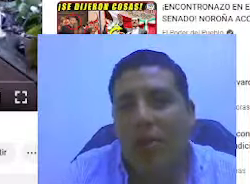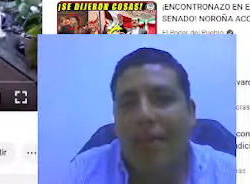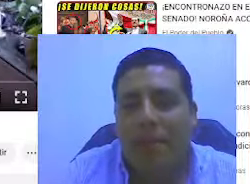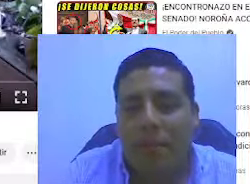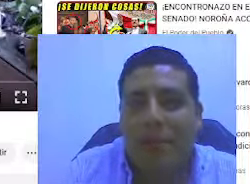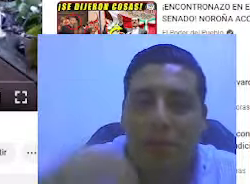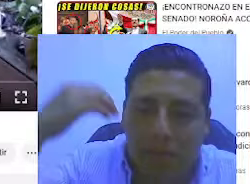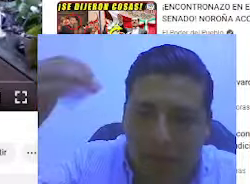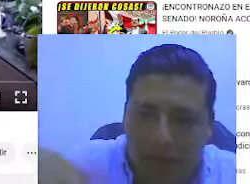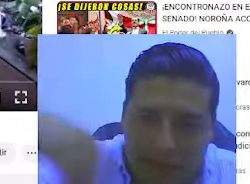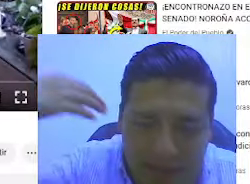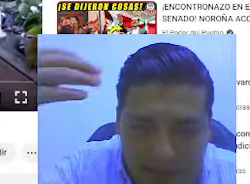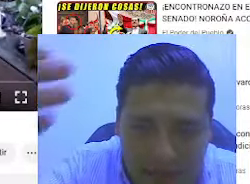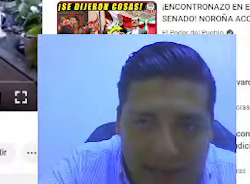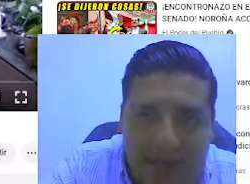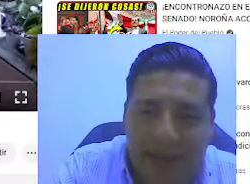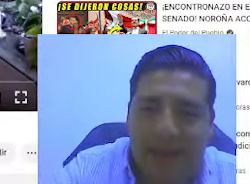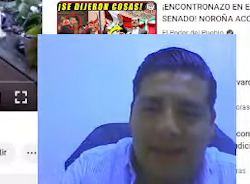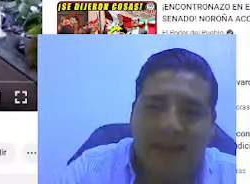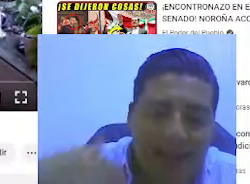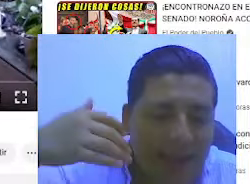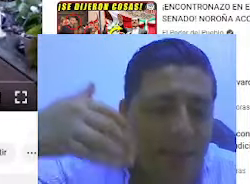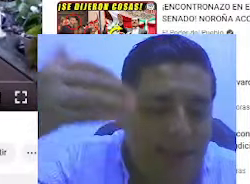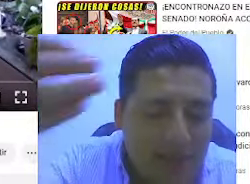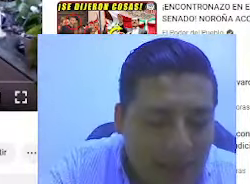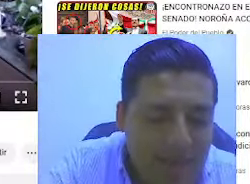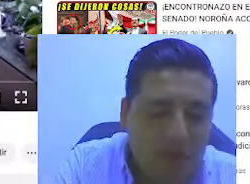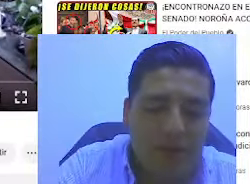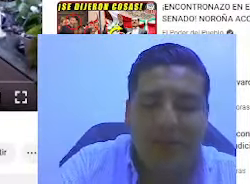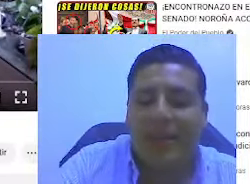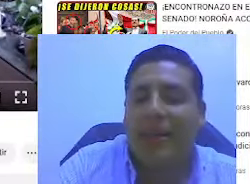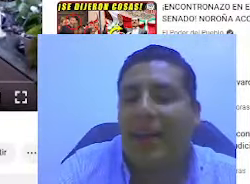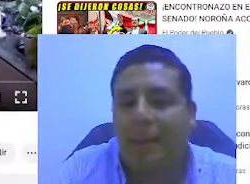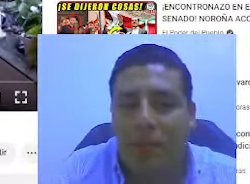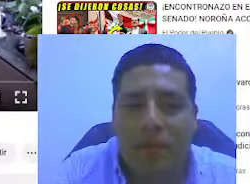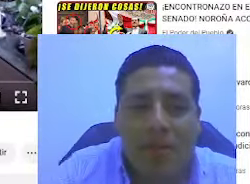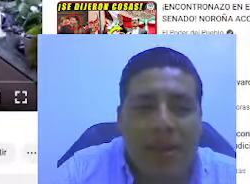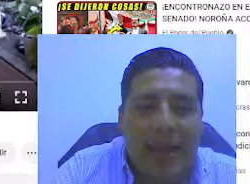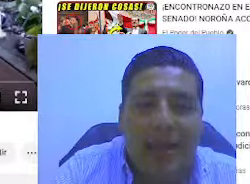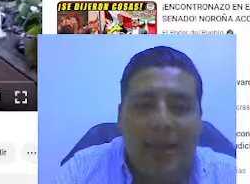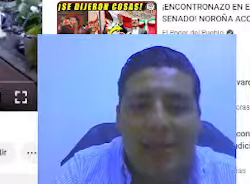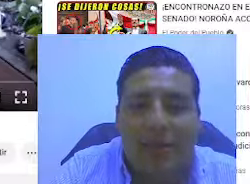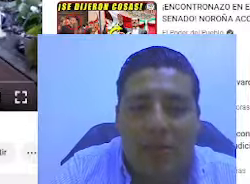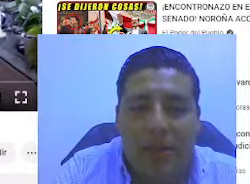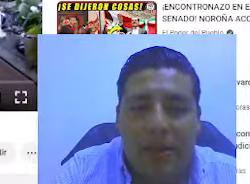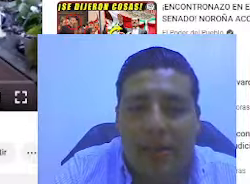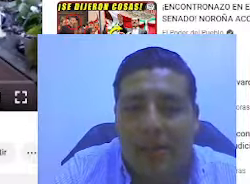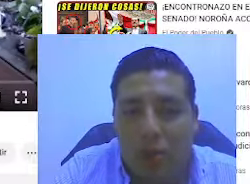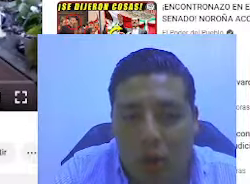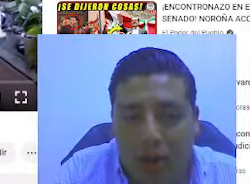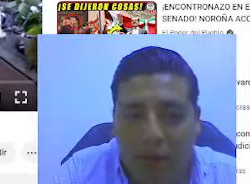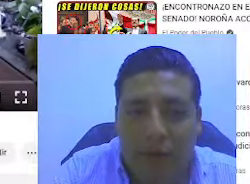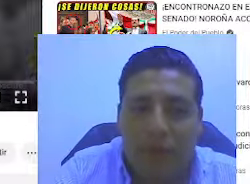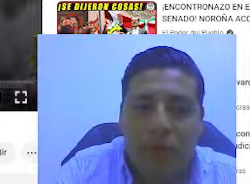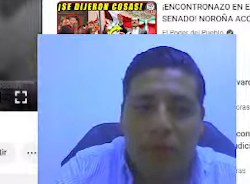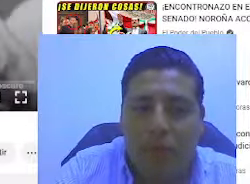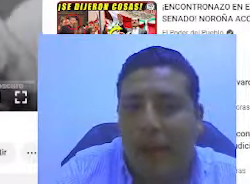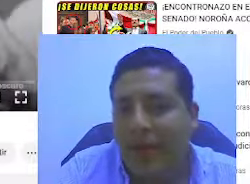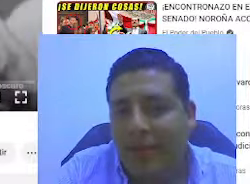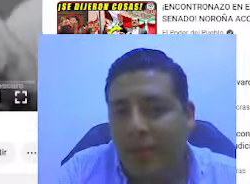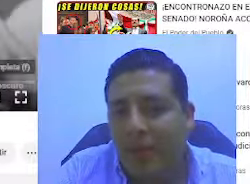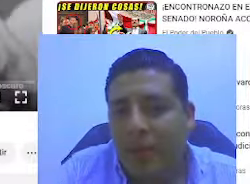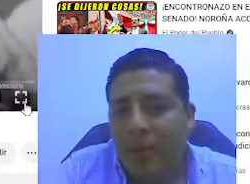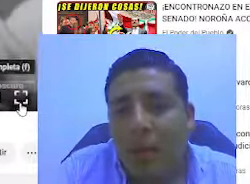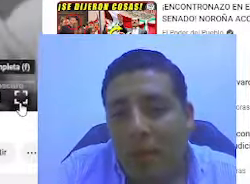claro que hoy el pueblo Pues sigue Sigue avanzando Este cambio histórico en